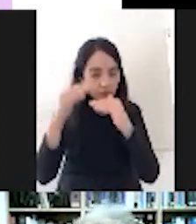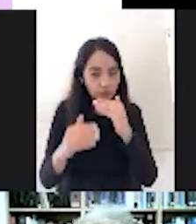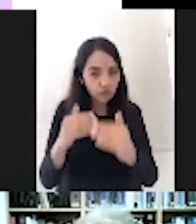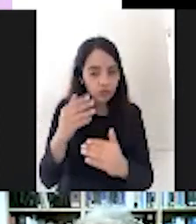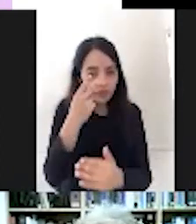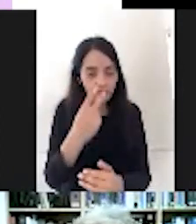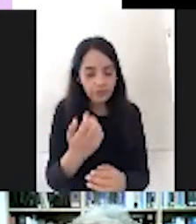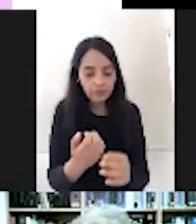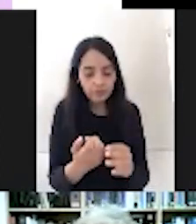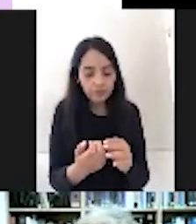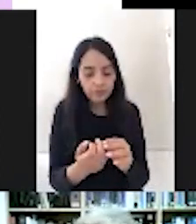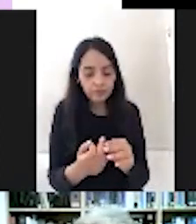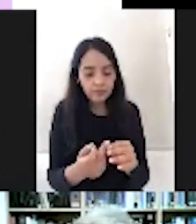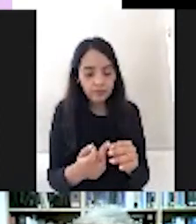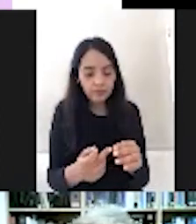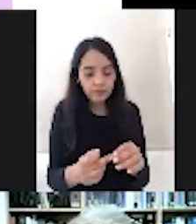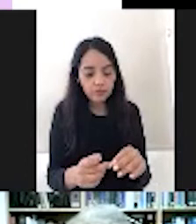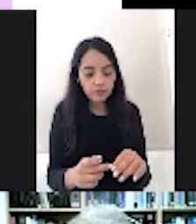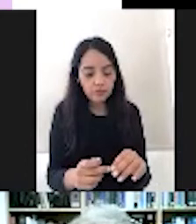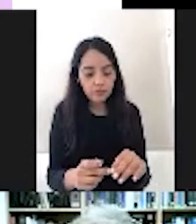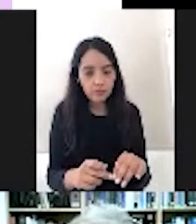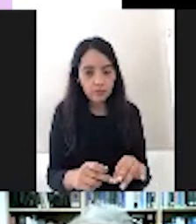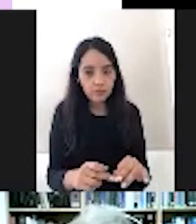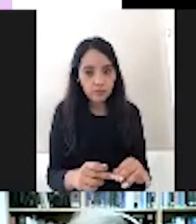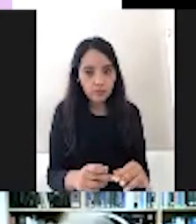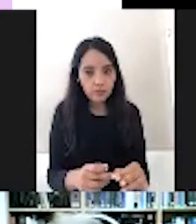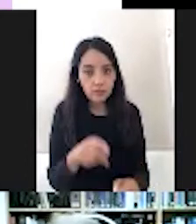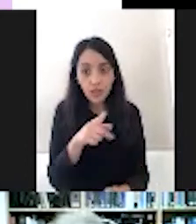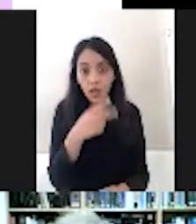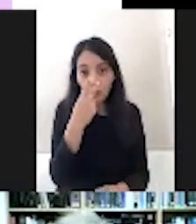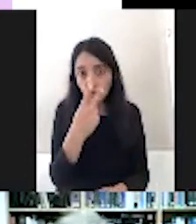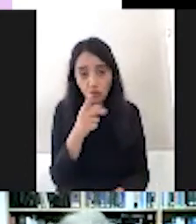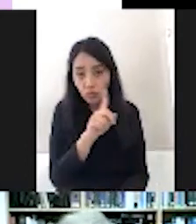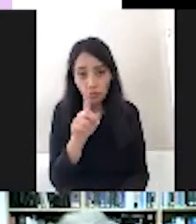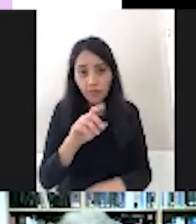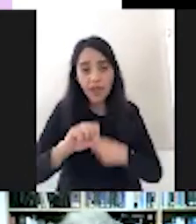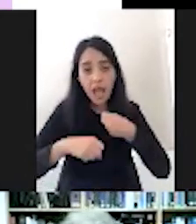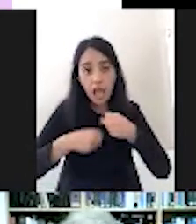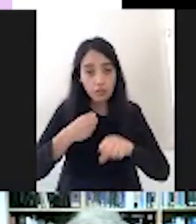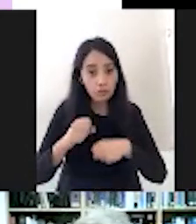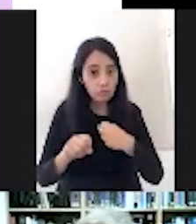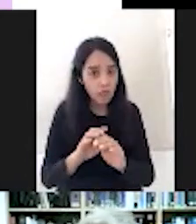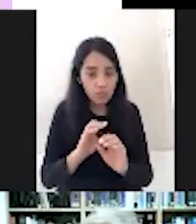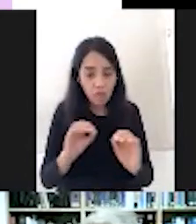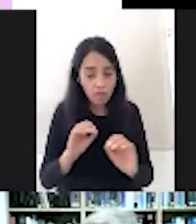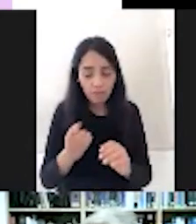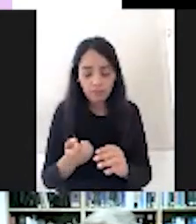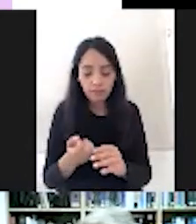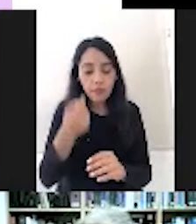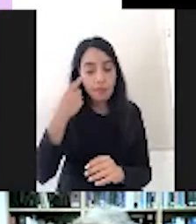de esta reflexión hemos incluido nada de actividad motora, ¿cierto? Pero en los últimos